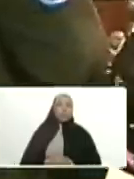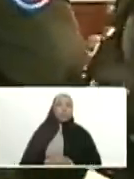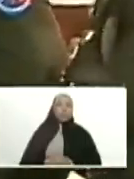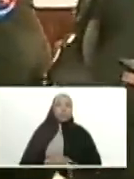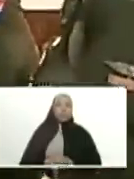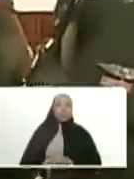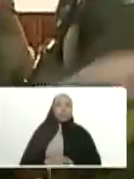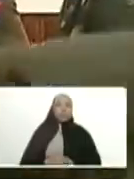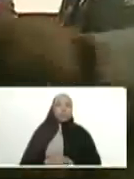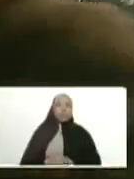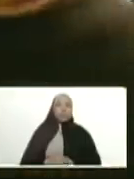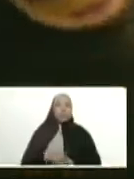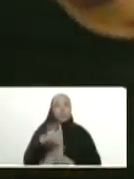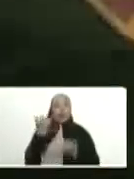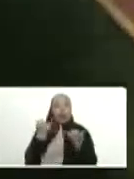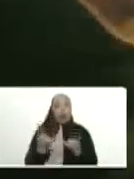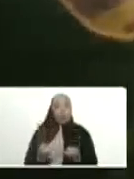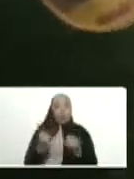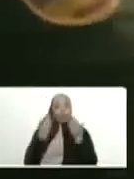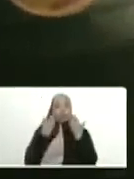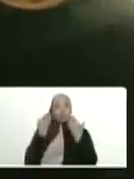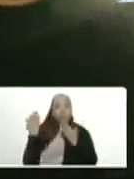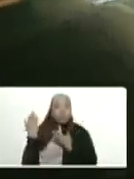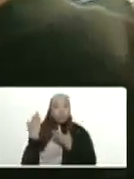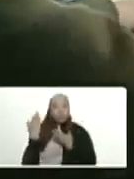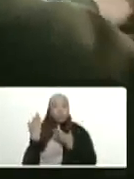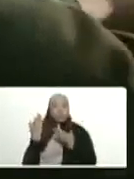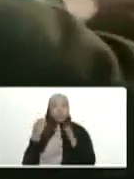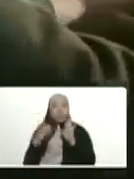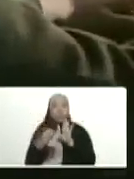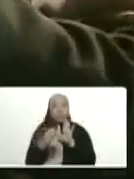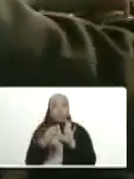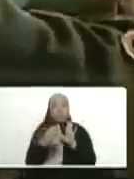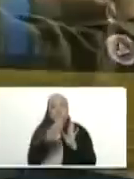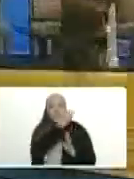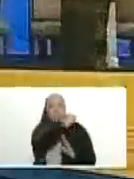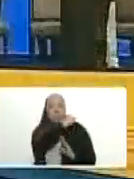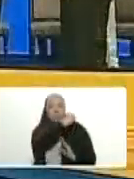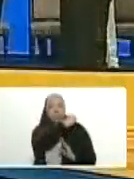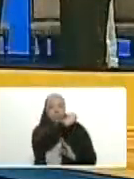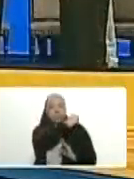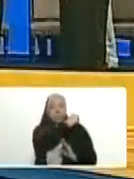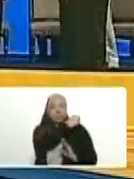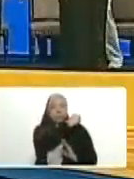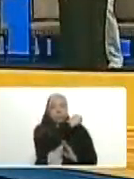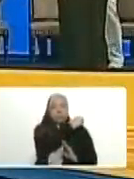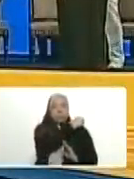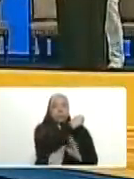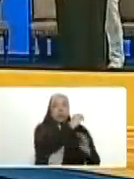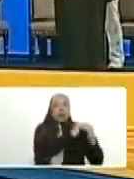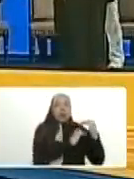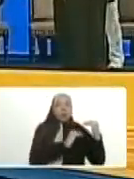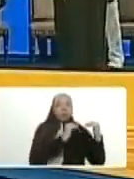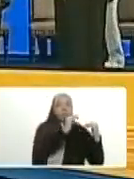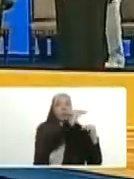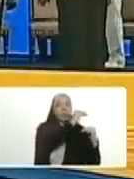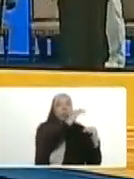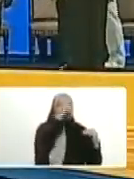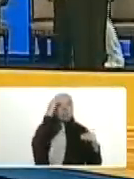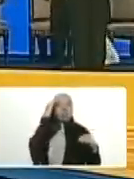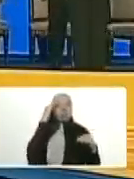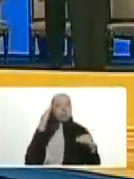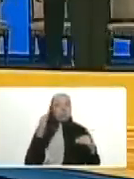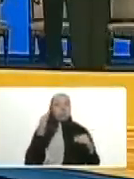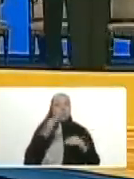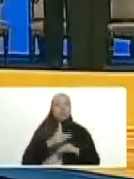En este momento imponen entonces estos ascensos por parte del comandante en jefe de